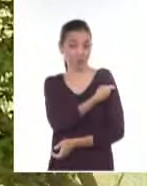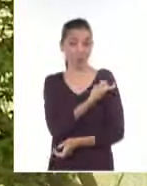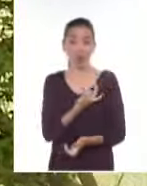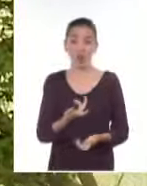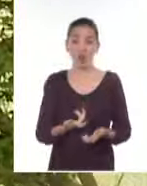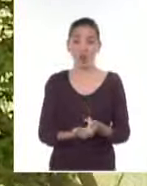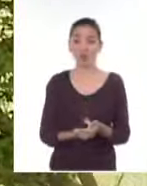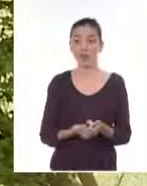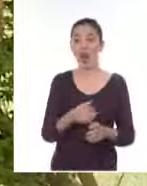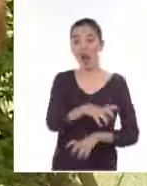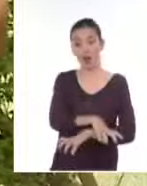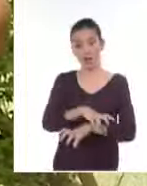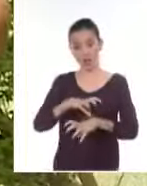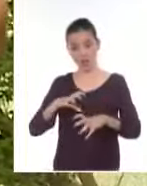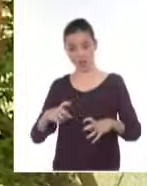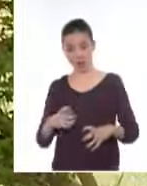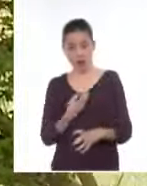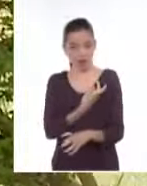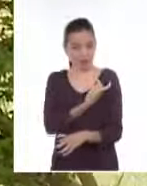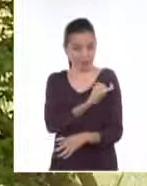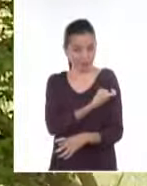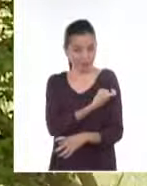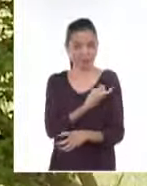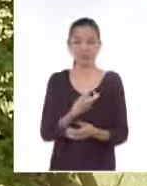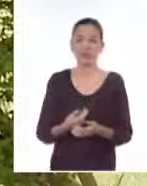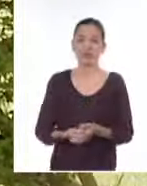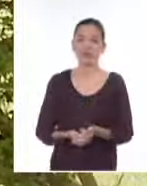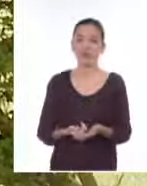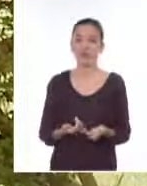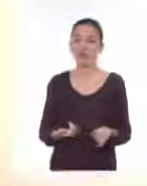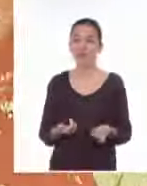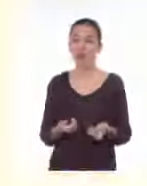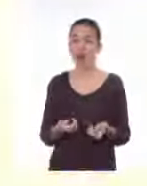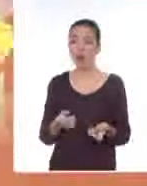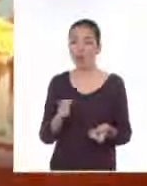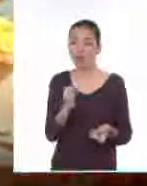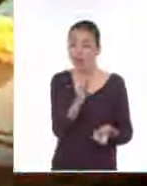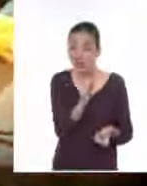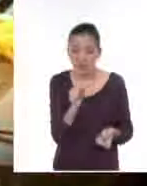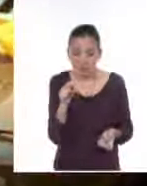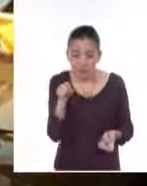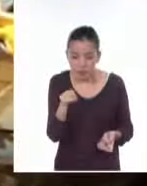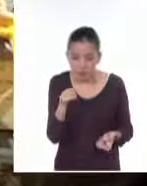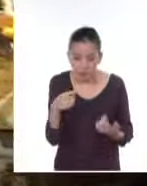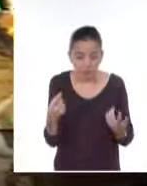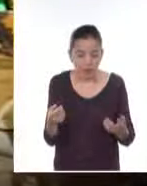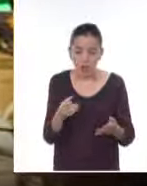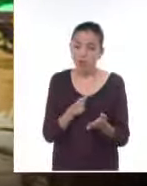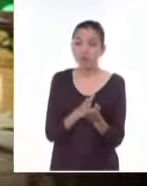adopción responsable, se hacen sus entrevistas y después su seguimiento.